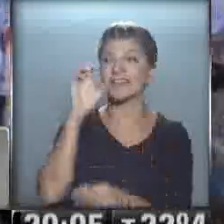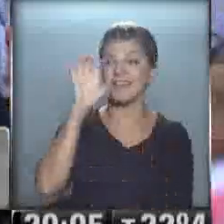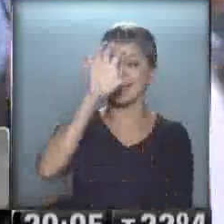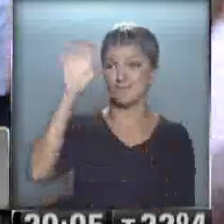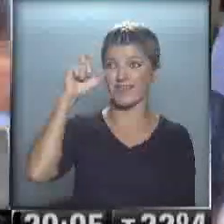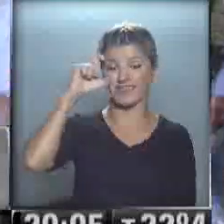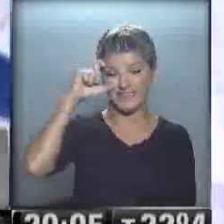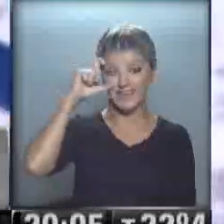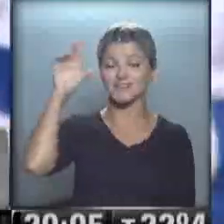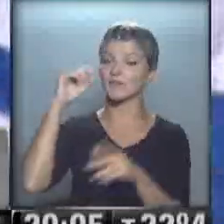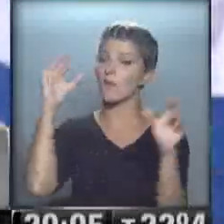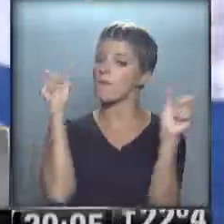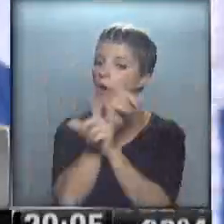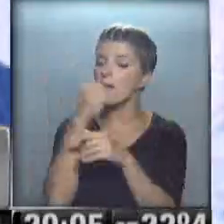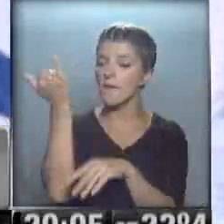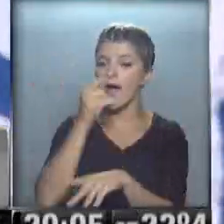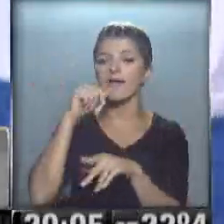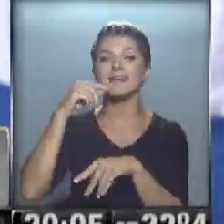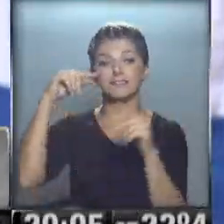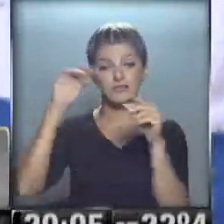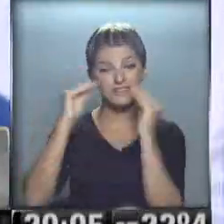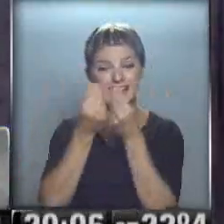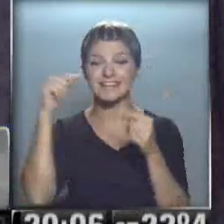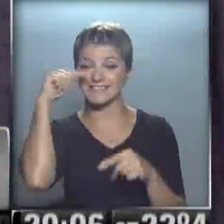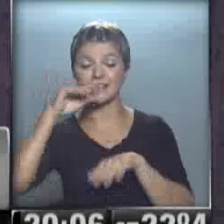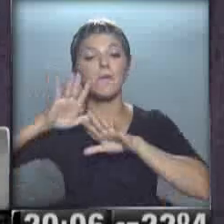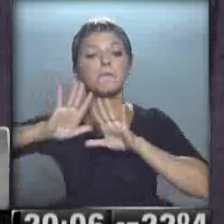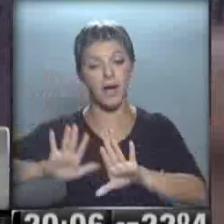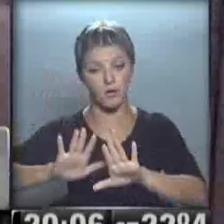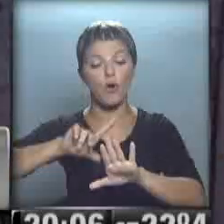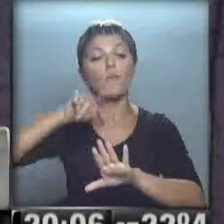y 7 de ellas con paro. Mañana los gremios asistirán a una